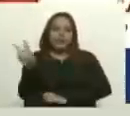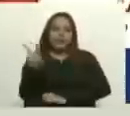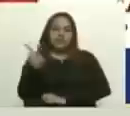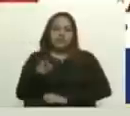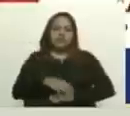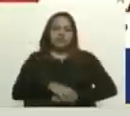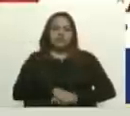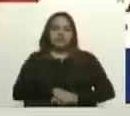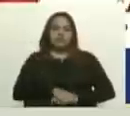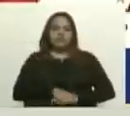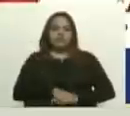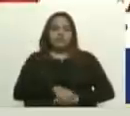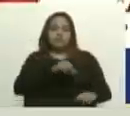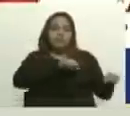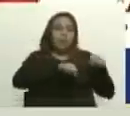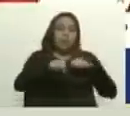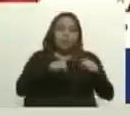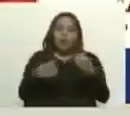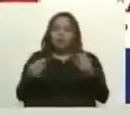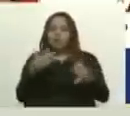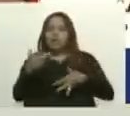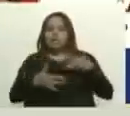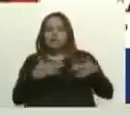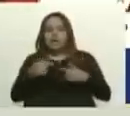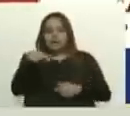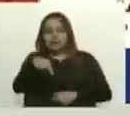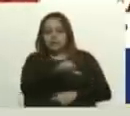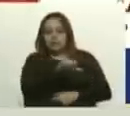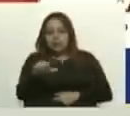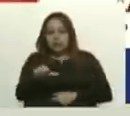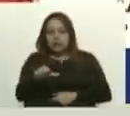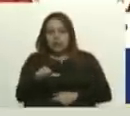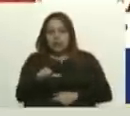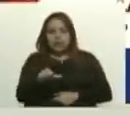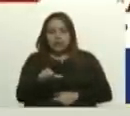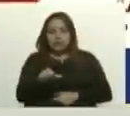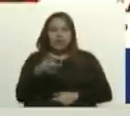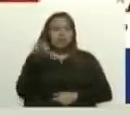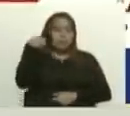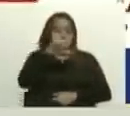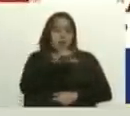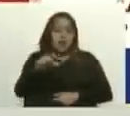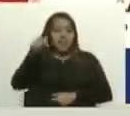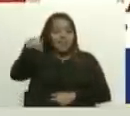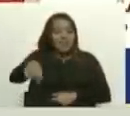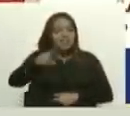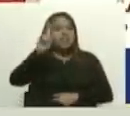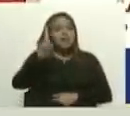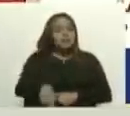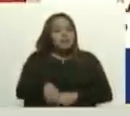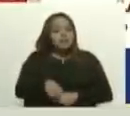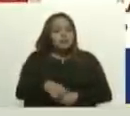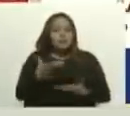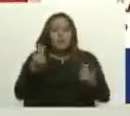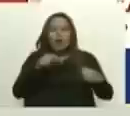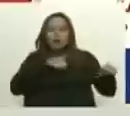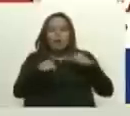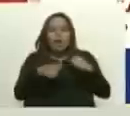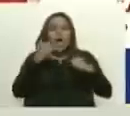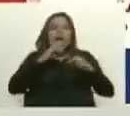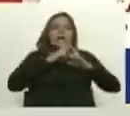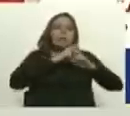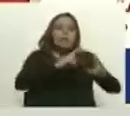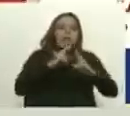Nuestra bandera, movida esta semana, la semana pasada, y esta creo que va a estar bien movida, porque vienen las respuestas, ¿ves? Vienen las